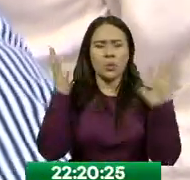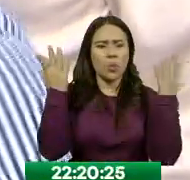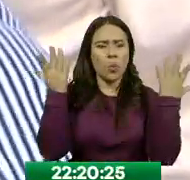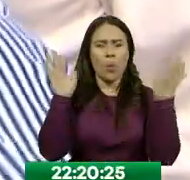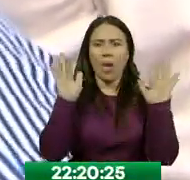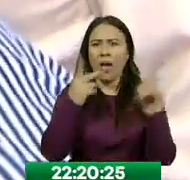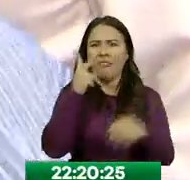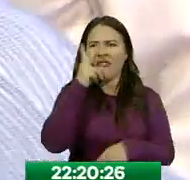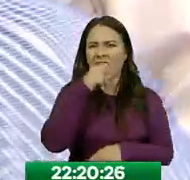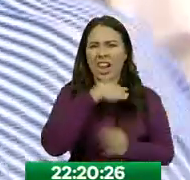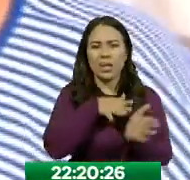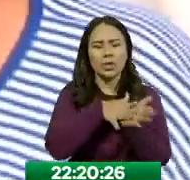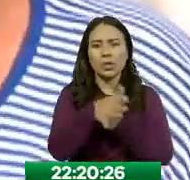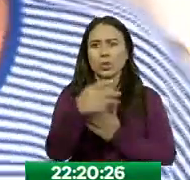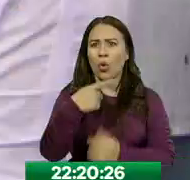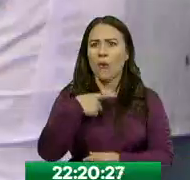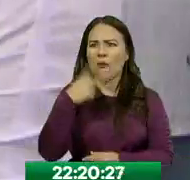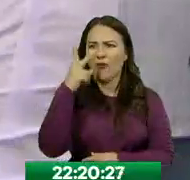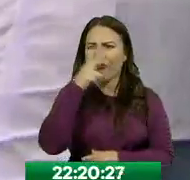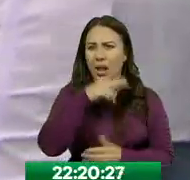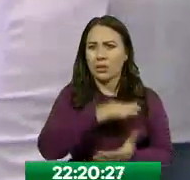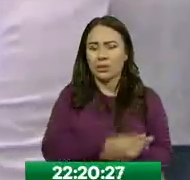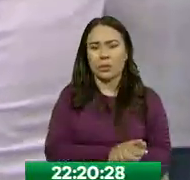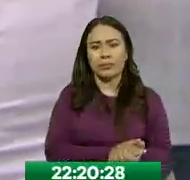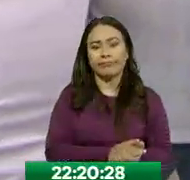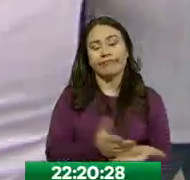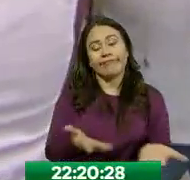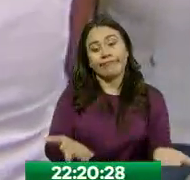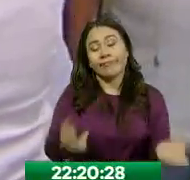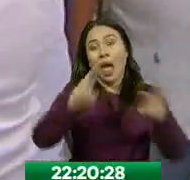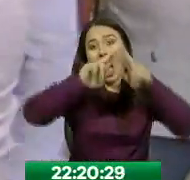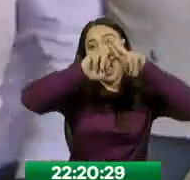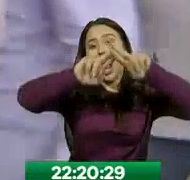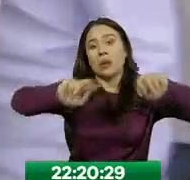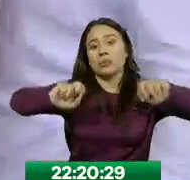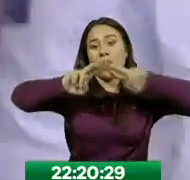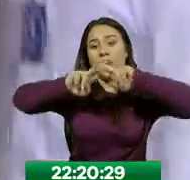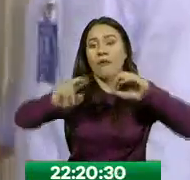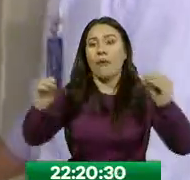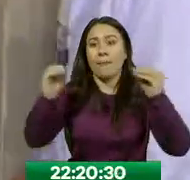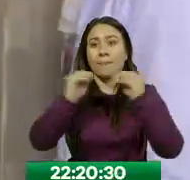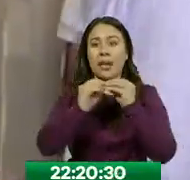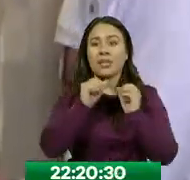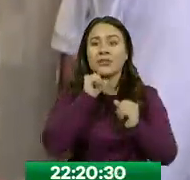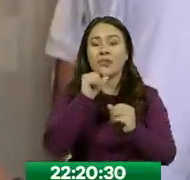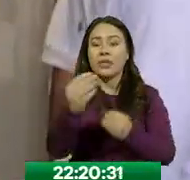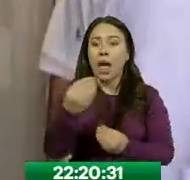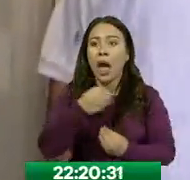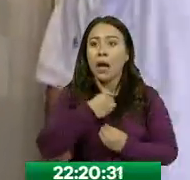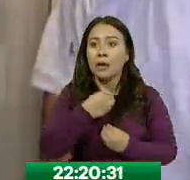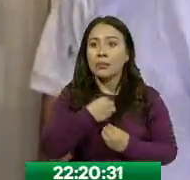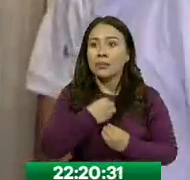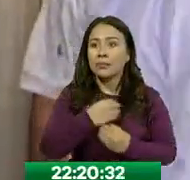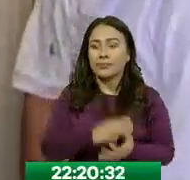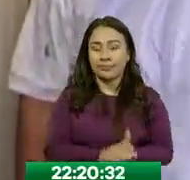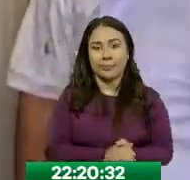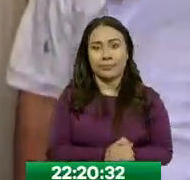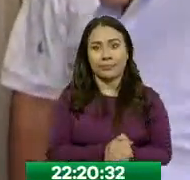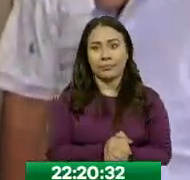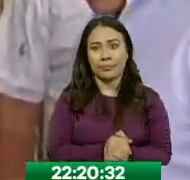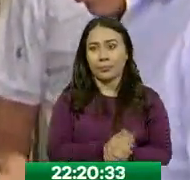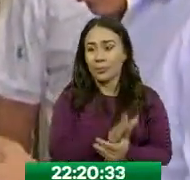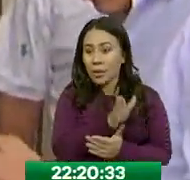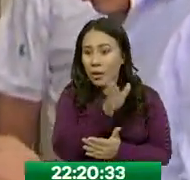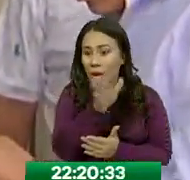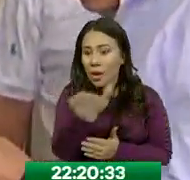haciendo estos señores, eso es un infame lo que están haciendo. De ahí que les toca todavía identificar un punto específico al cual no pudieron llegar debido a que